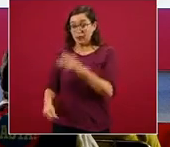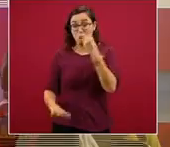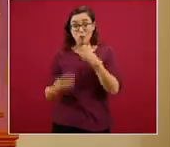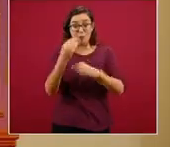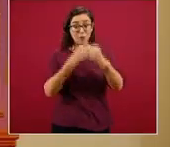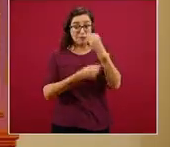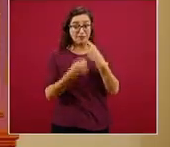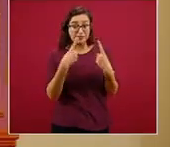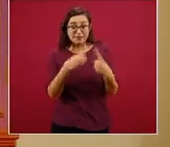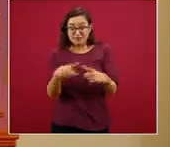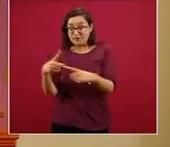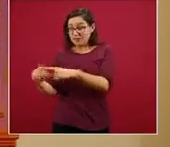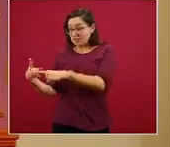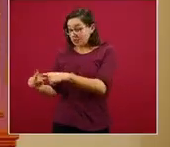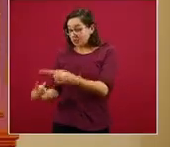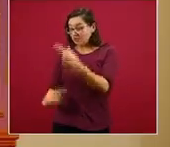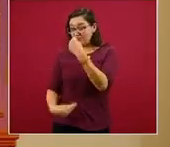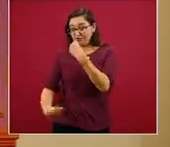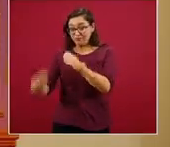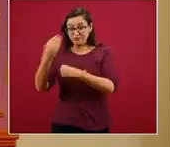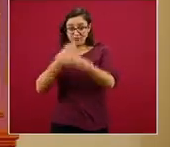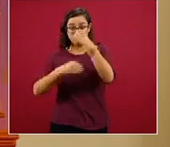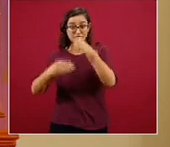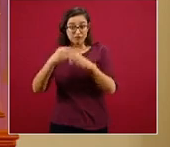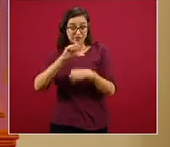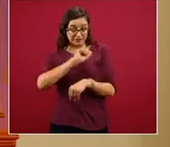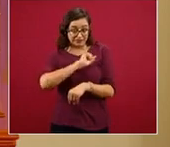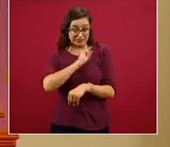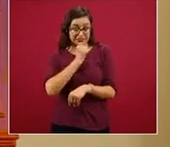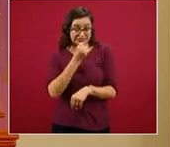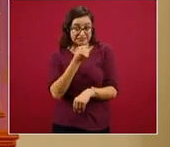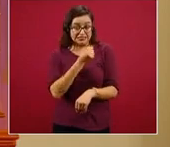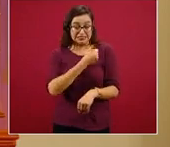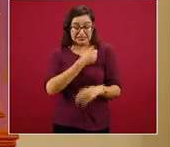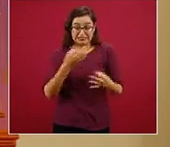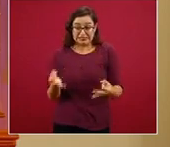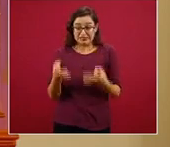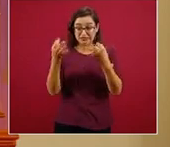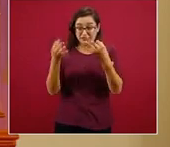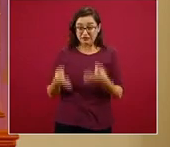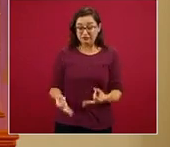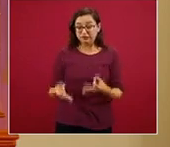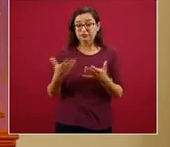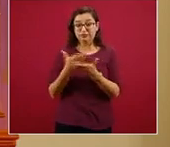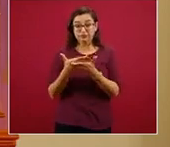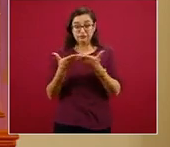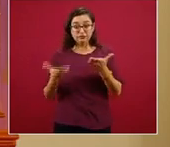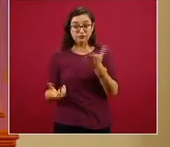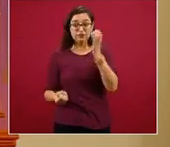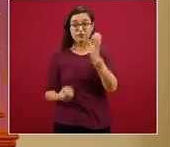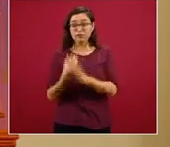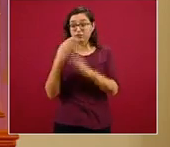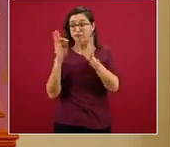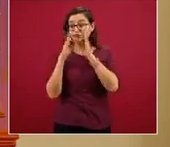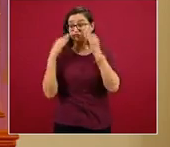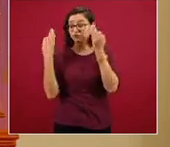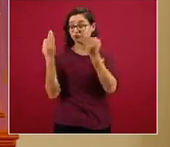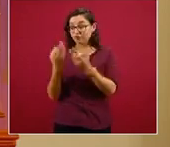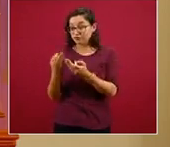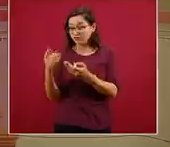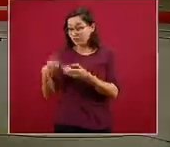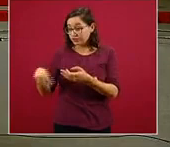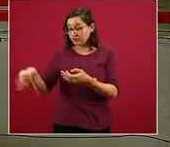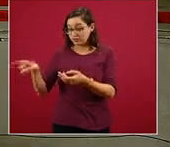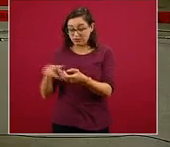alimentación sana, nutritiva, bajo el modelo de la agricultura revolución verde y de los agrotóxicos,